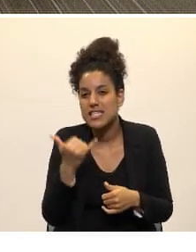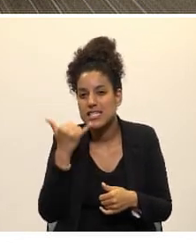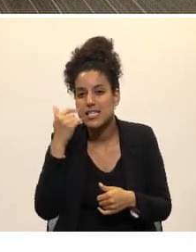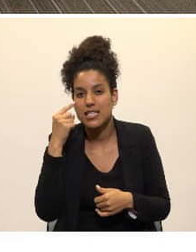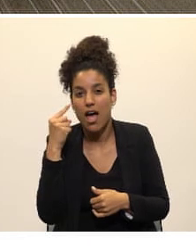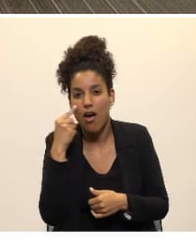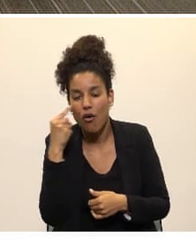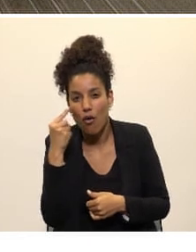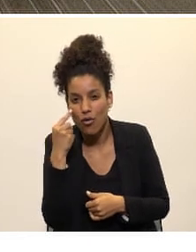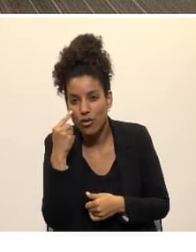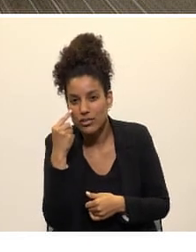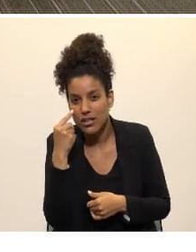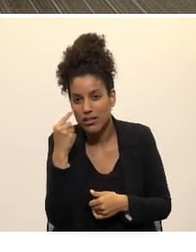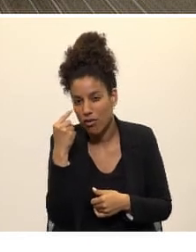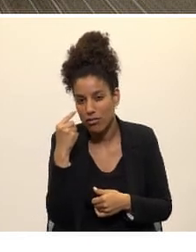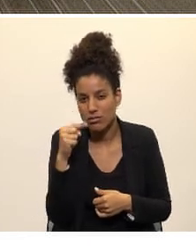virando en este sentido?